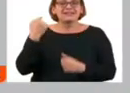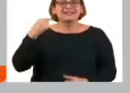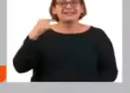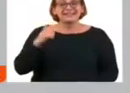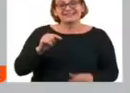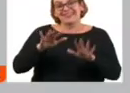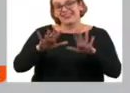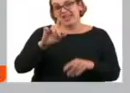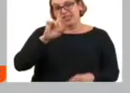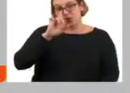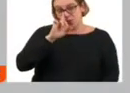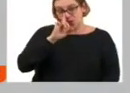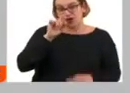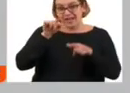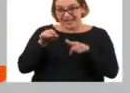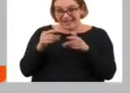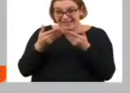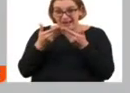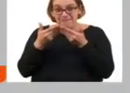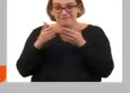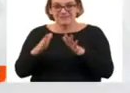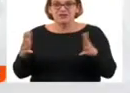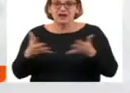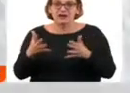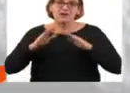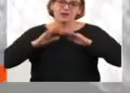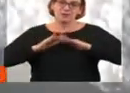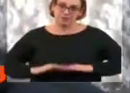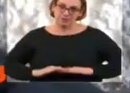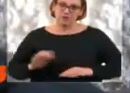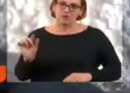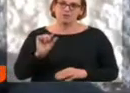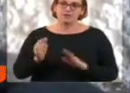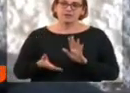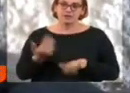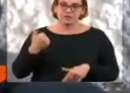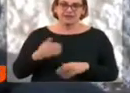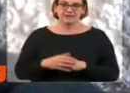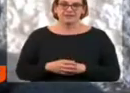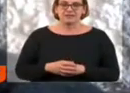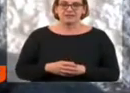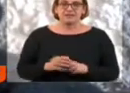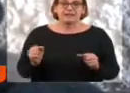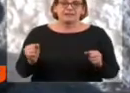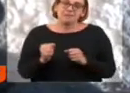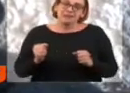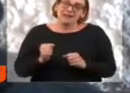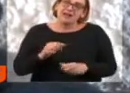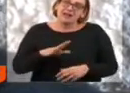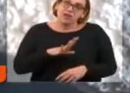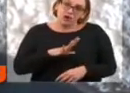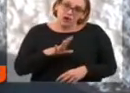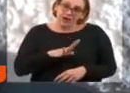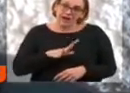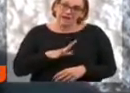de junio. Y desde allí está un poco más tranquilo. He sentido como temor. Aunque se me ha